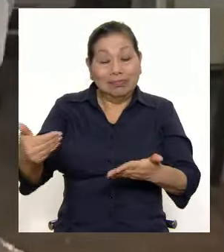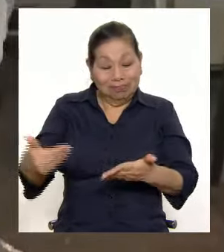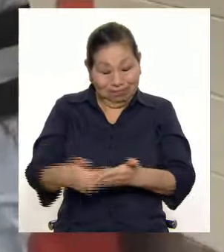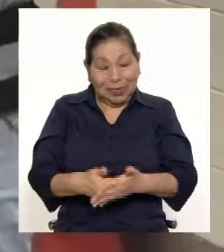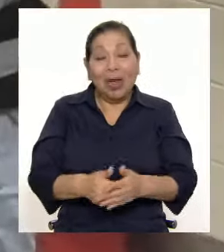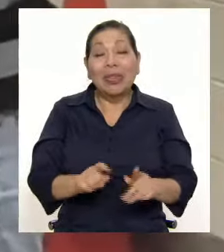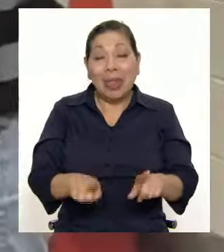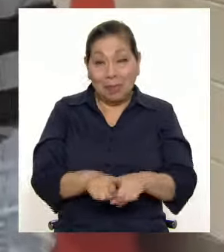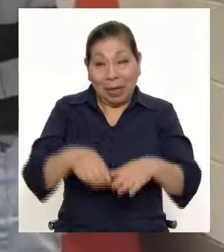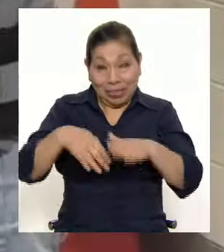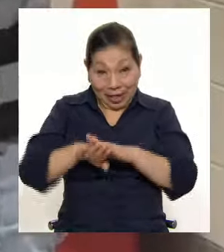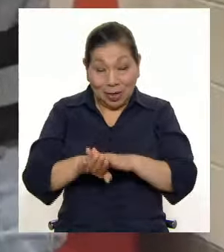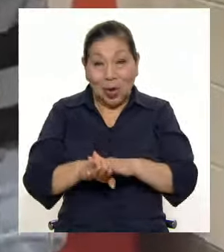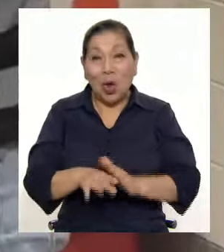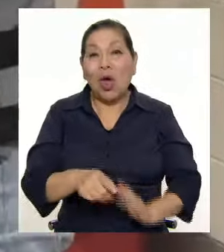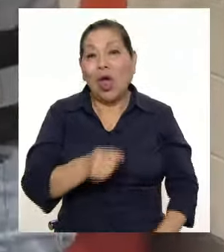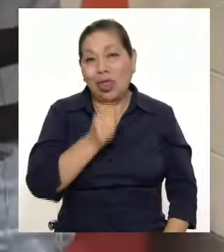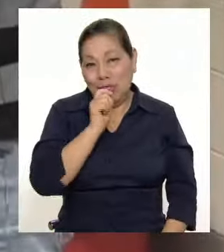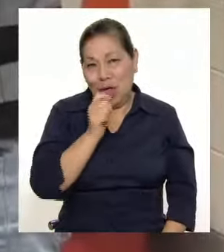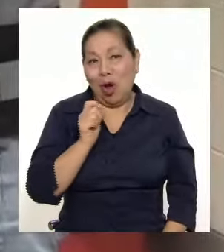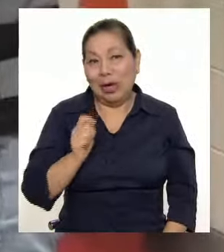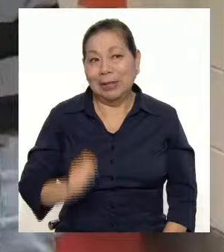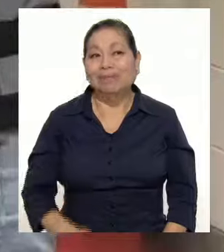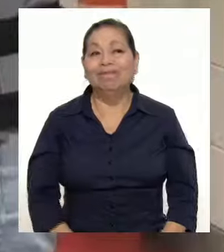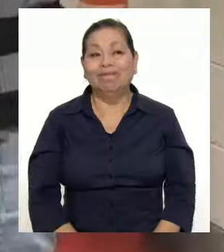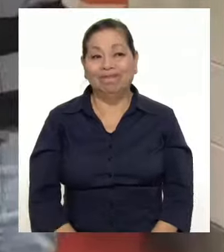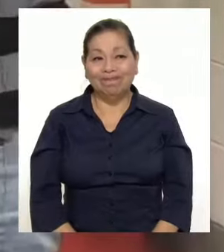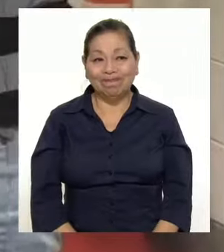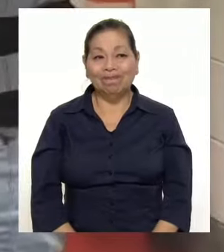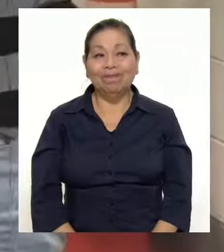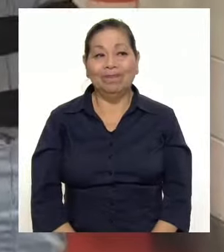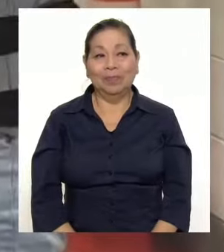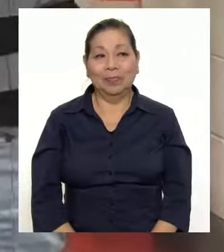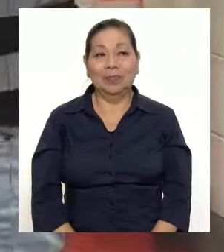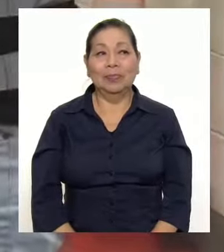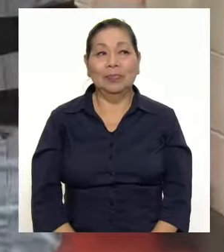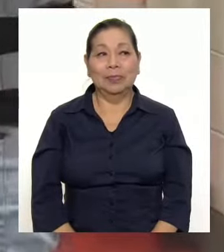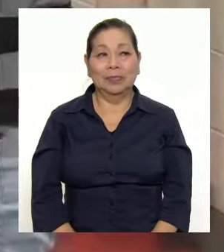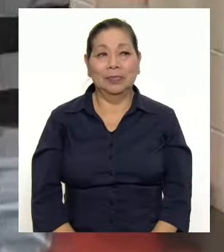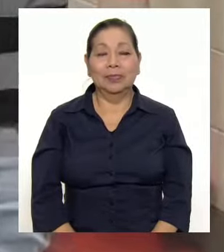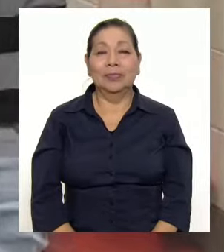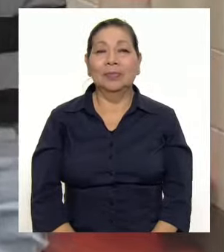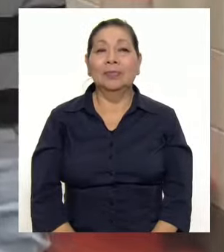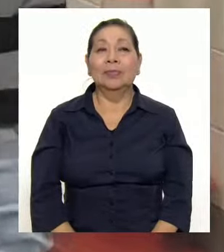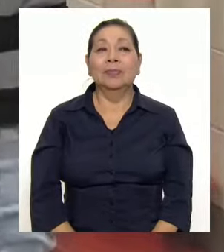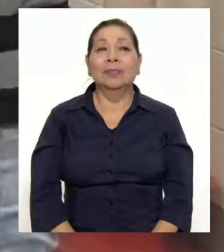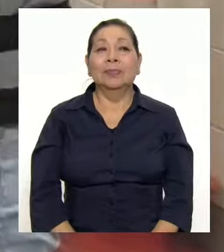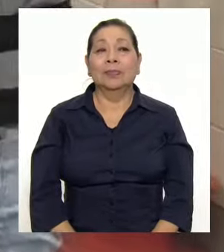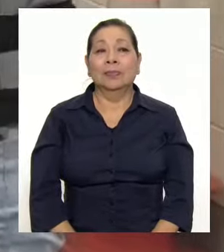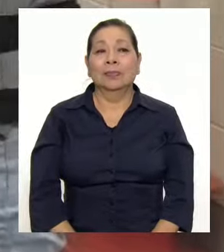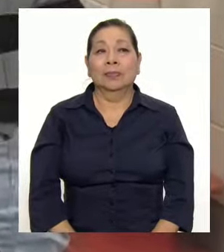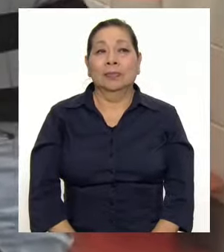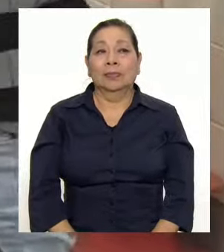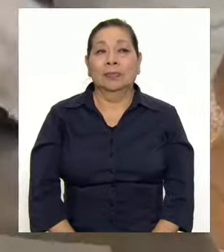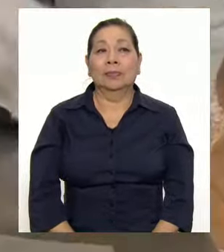con droga. Usted puede apreciar la coloración de sus ingresos inmediata, presunto indicativo positivo para la droga.